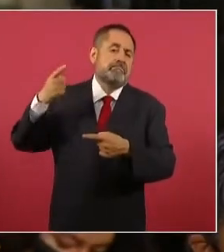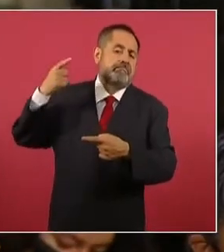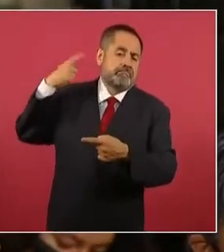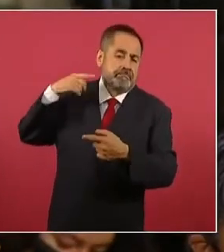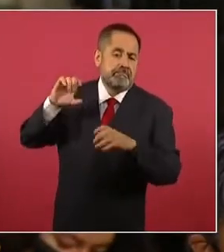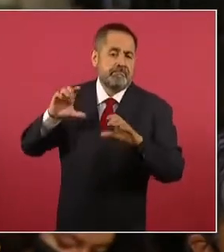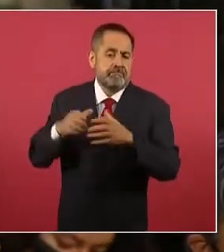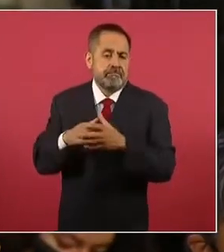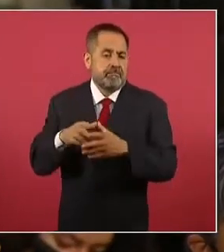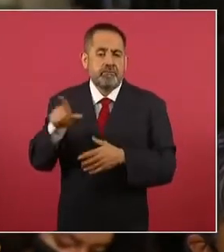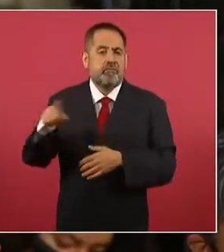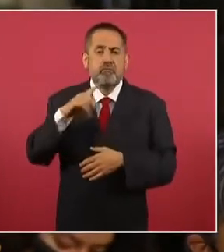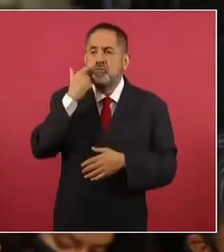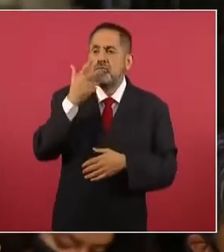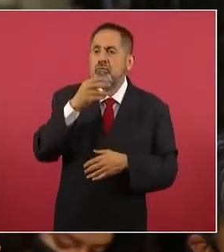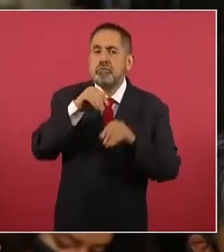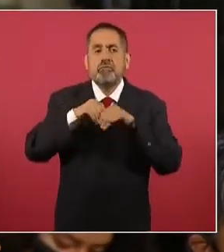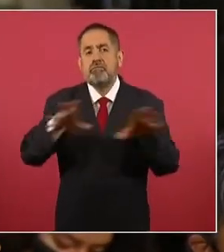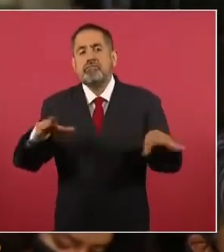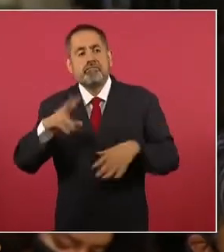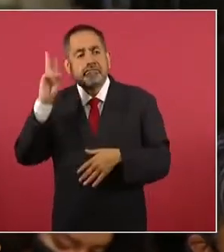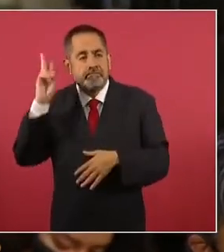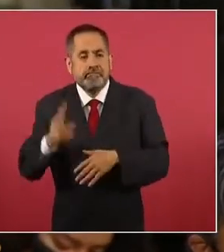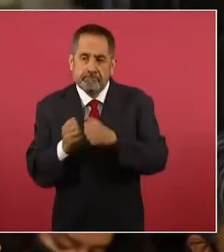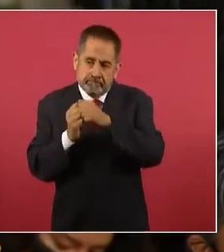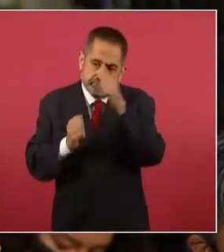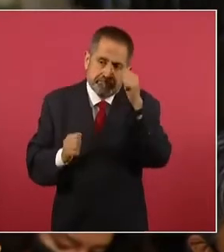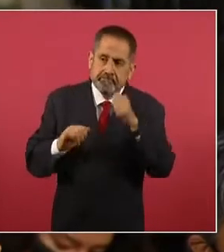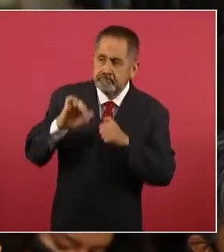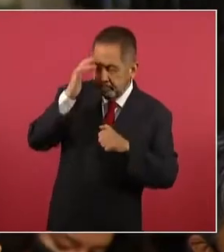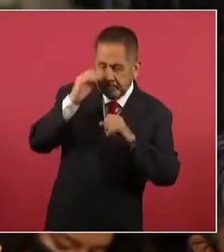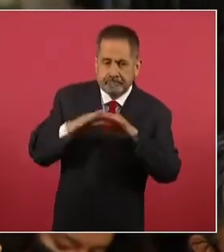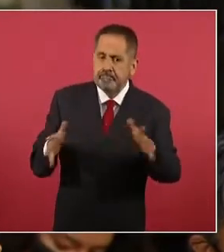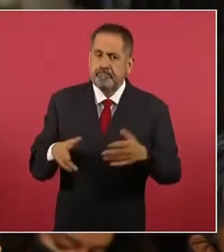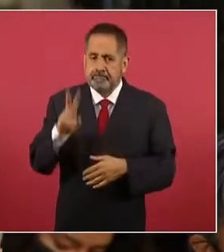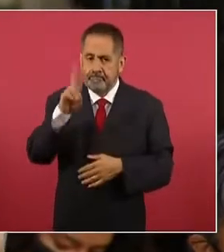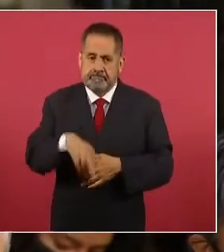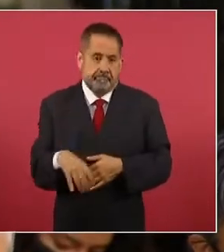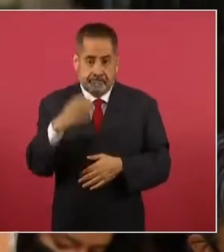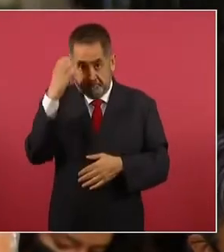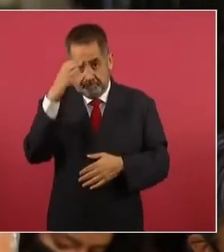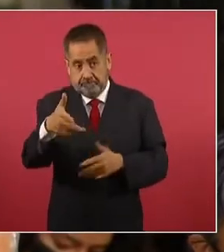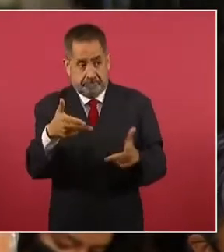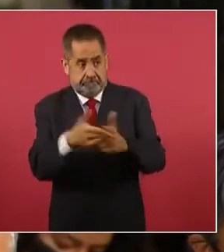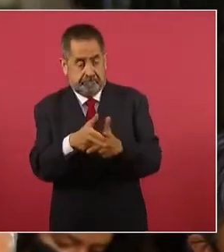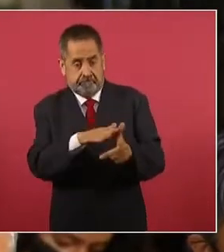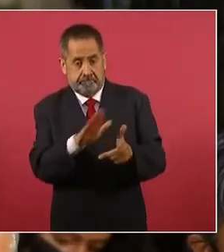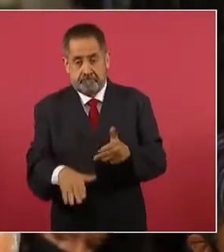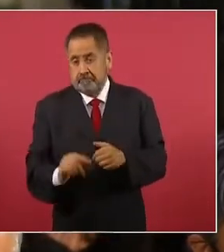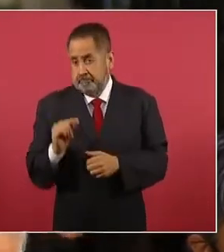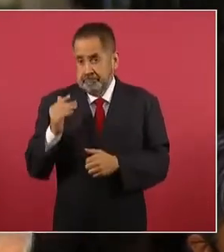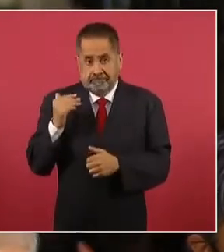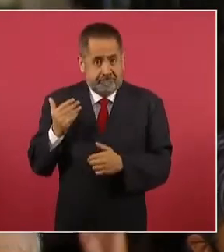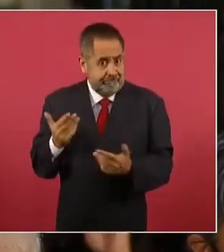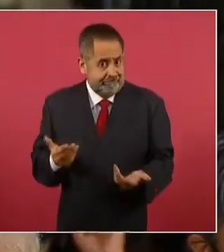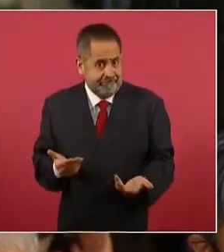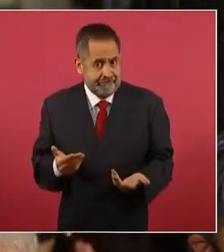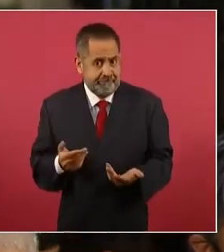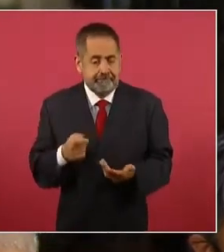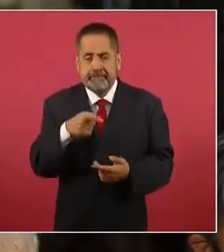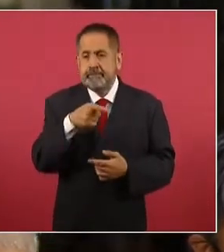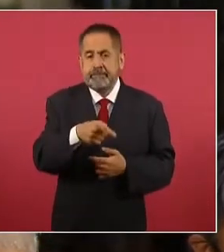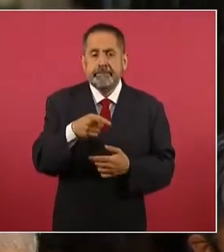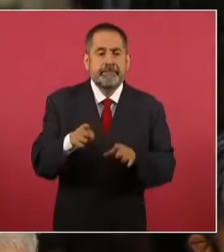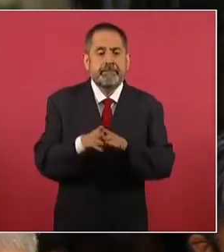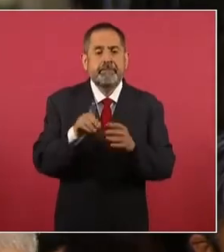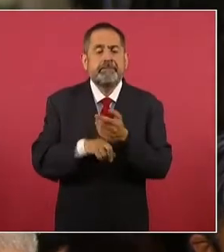efecto pues no querían que se supiera exactamente qué fue lo que ocurrió, prácticamente un crimen de lesa humanidad, uno de los más recientes, que incluso ya no alcanza